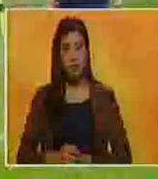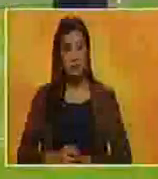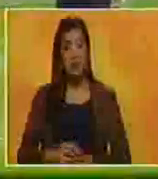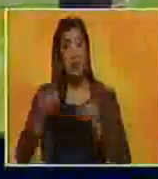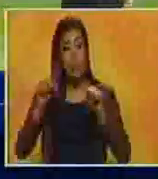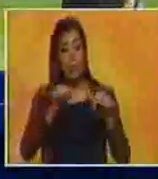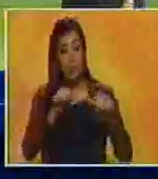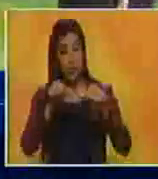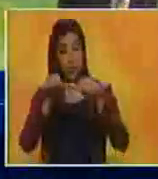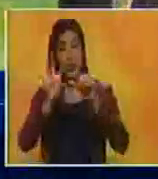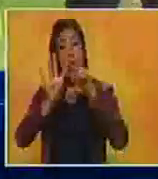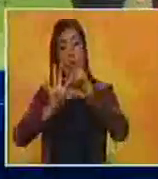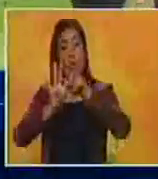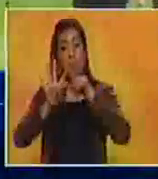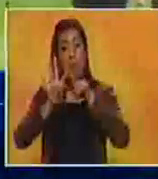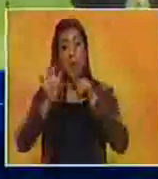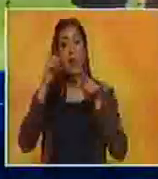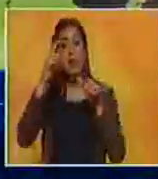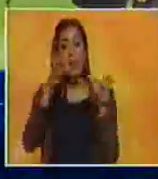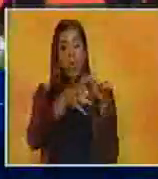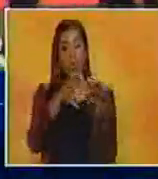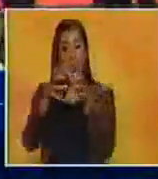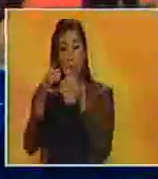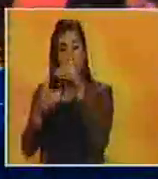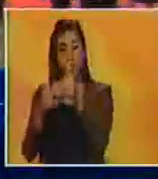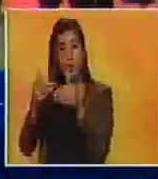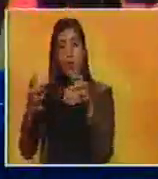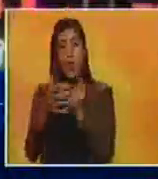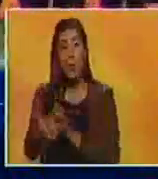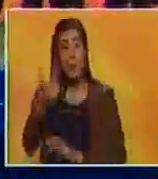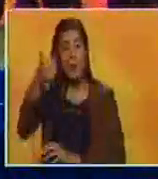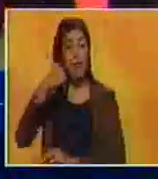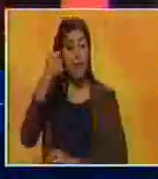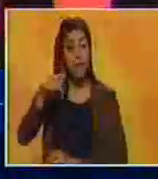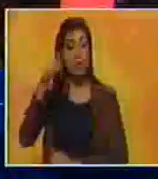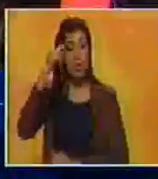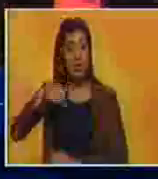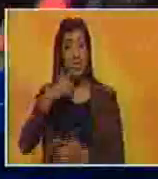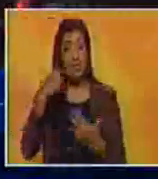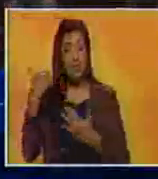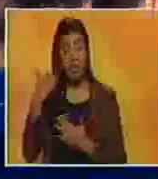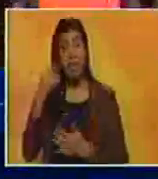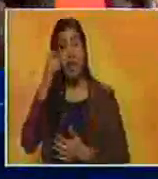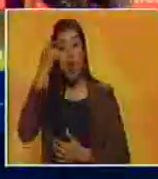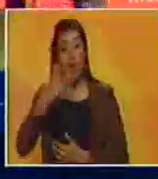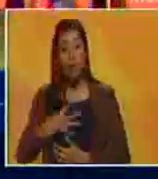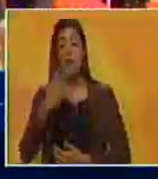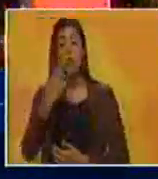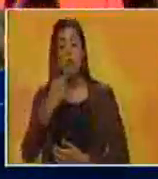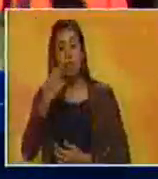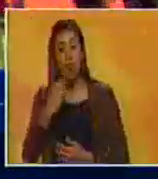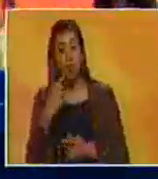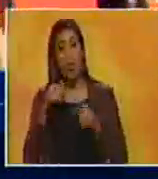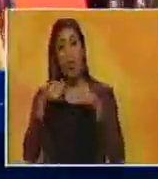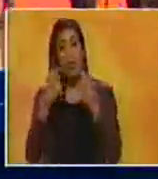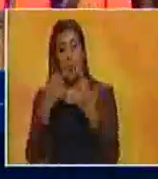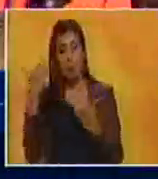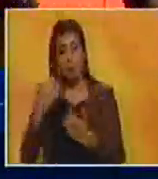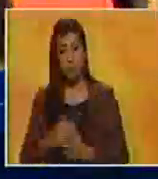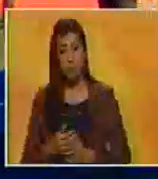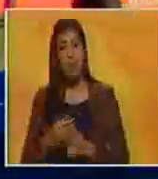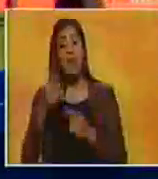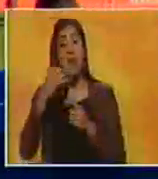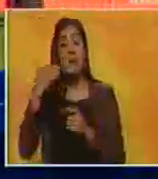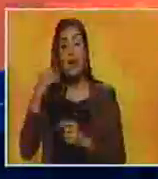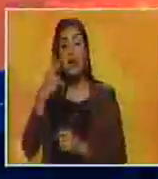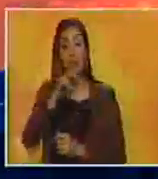Hoy continúa la cuarta jornada de la fase de grupos y el partido más destacado del día lo protagonizan Juventus y Manchester United en Turín.